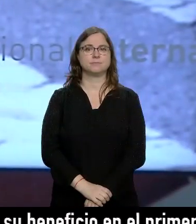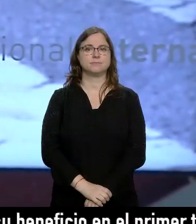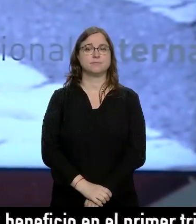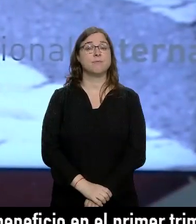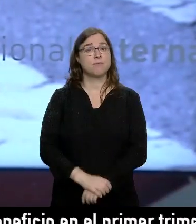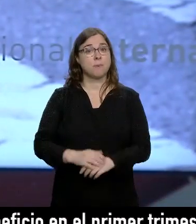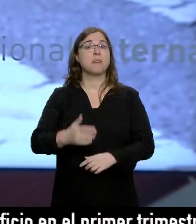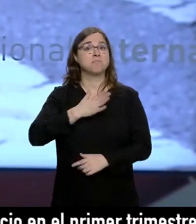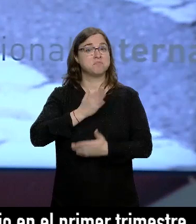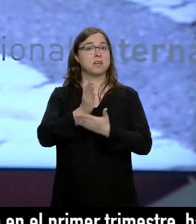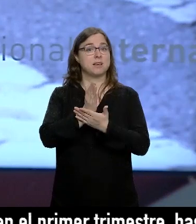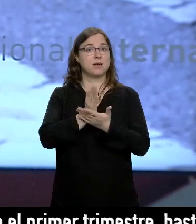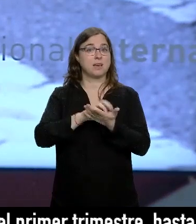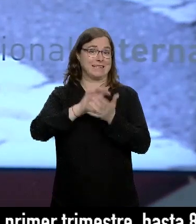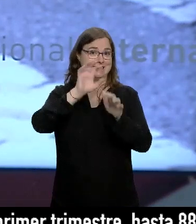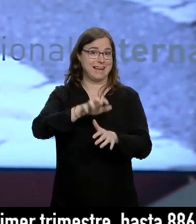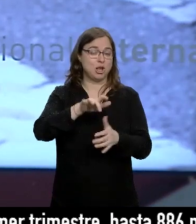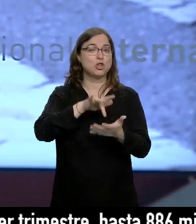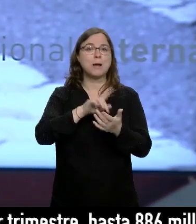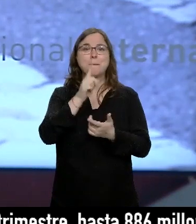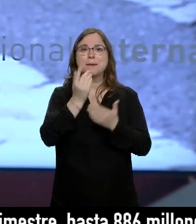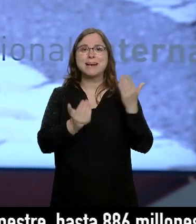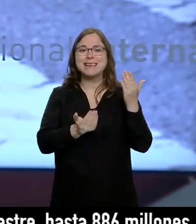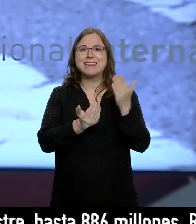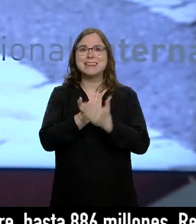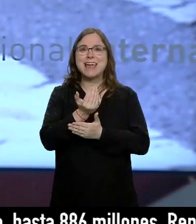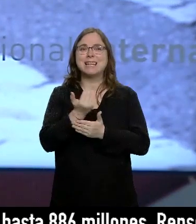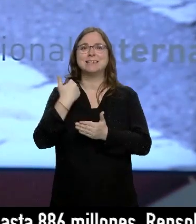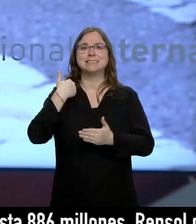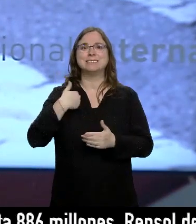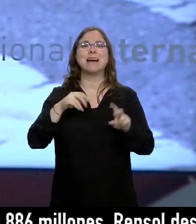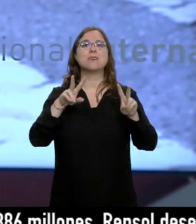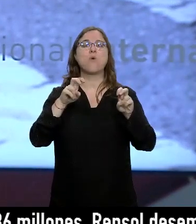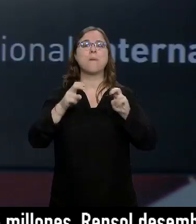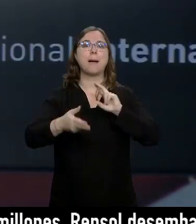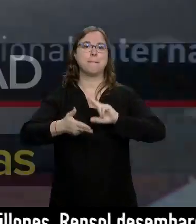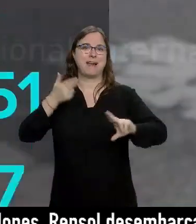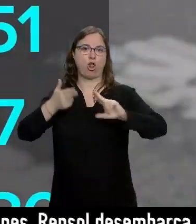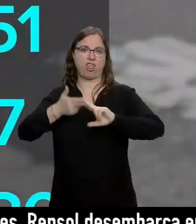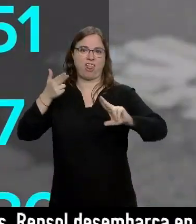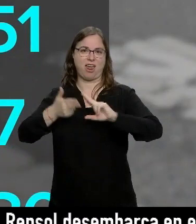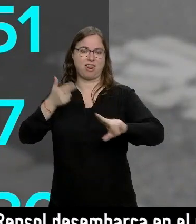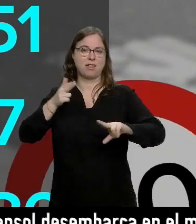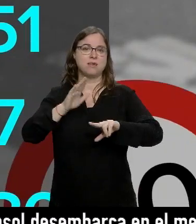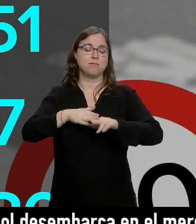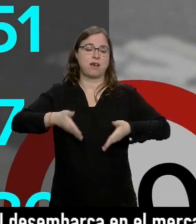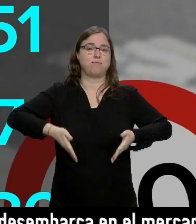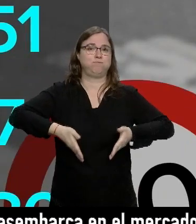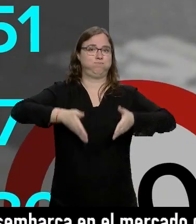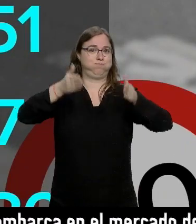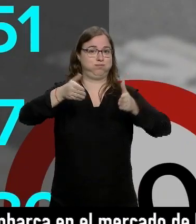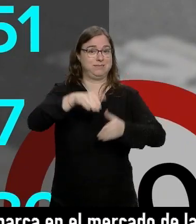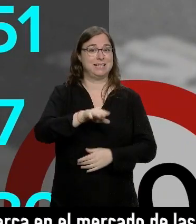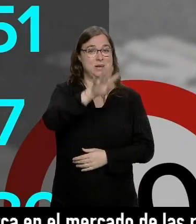La comunidad vivió su primera jornada con la implantación de la nueva velocidad en las vías urbanas esta semana.